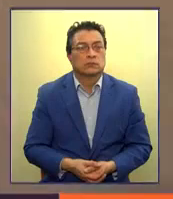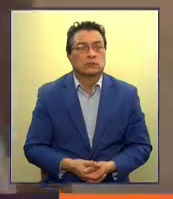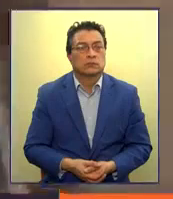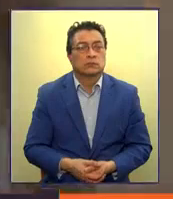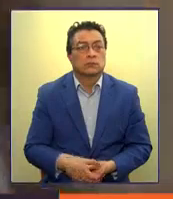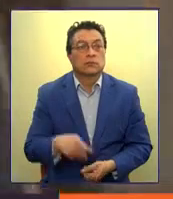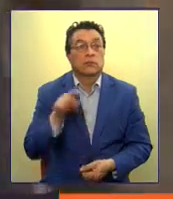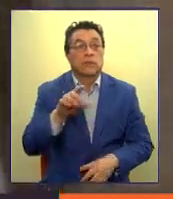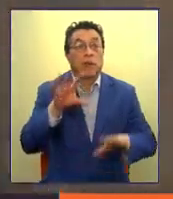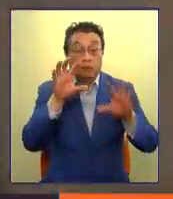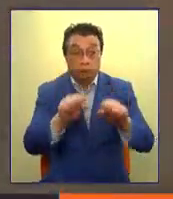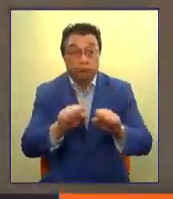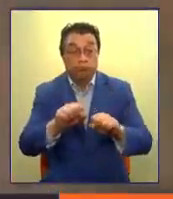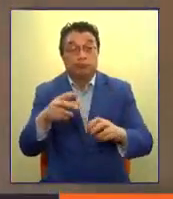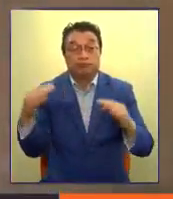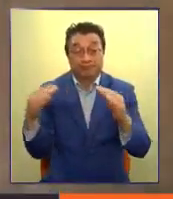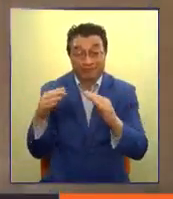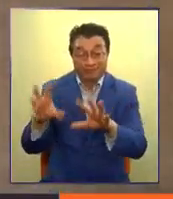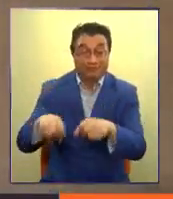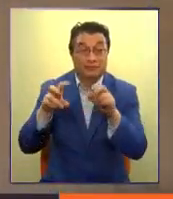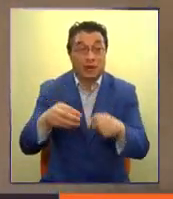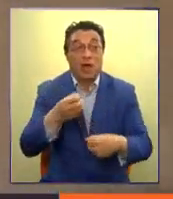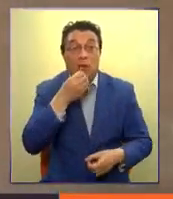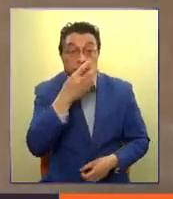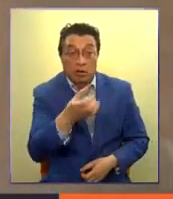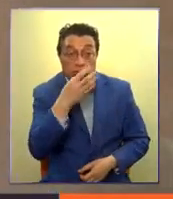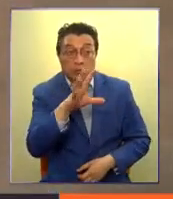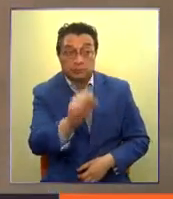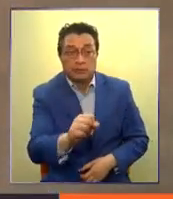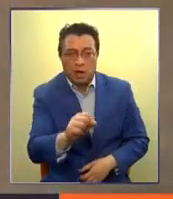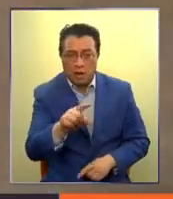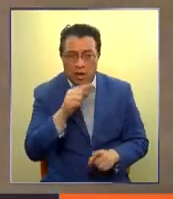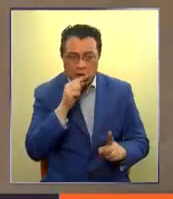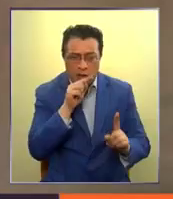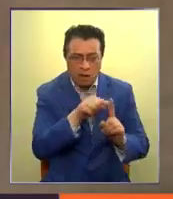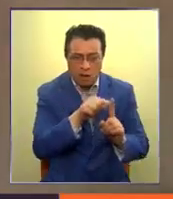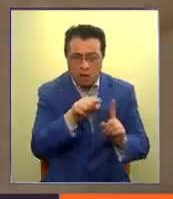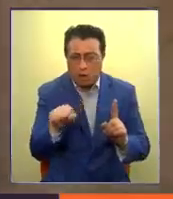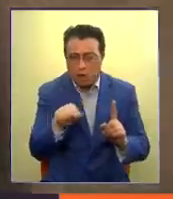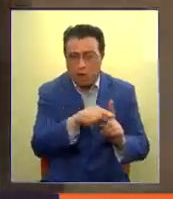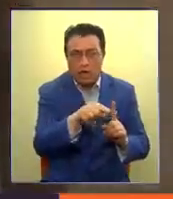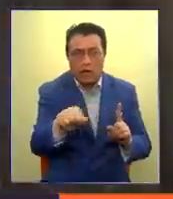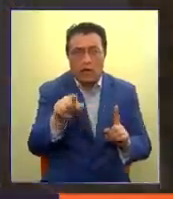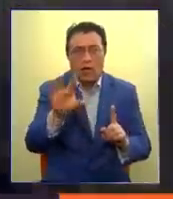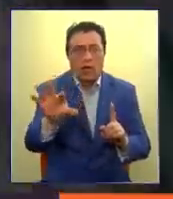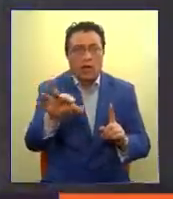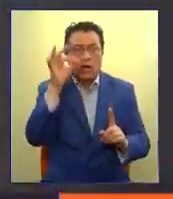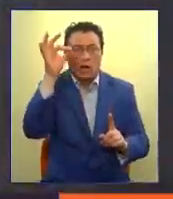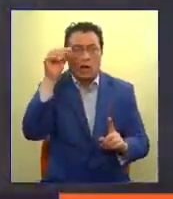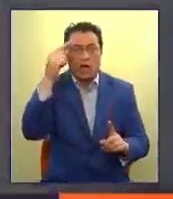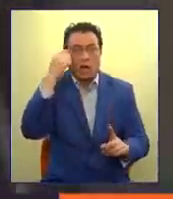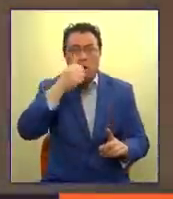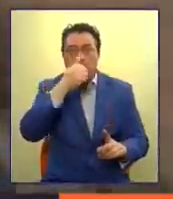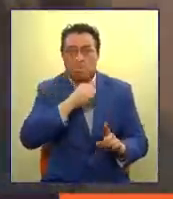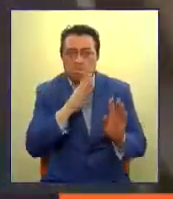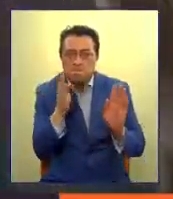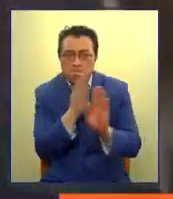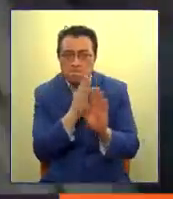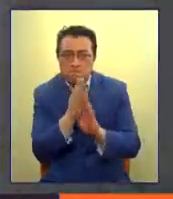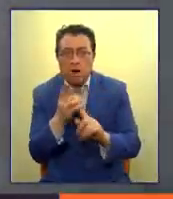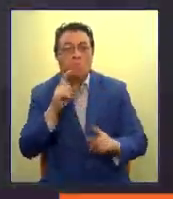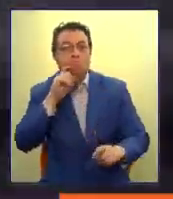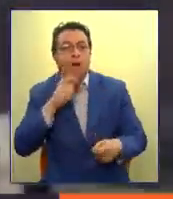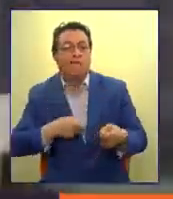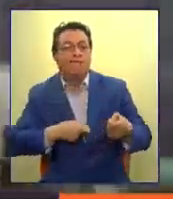Detenciones, incautaciones y un par de declaraciones entregaron algunas luces para iluminar a quien desde las sombras abastecía a las